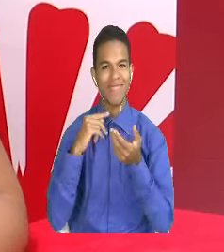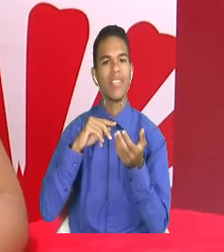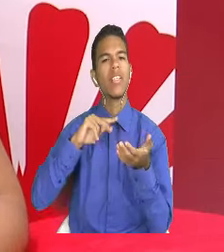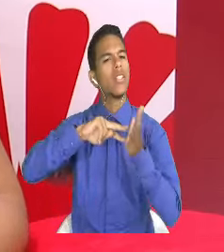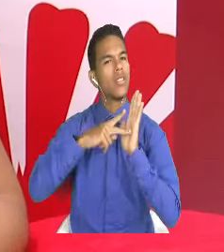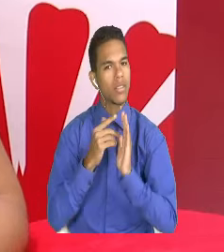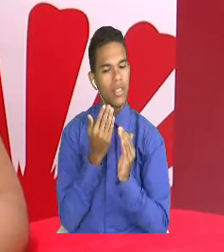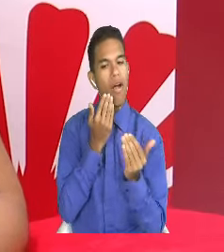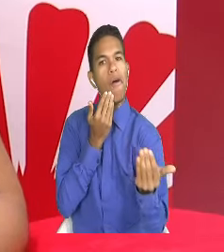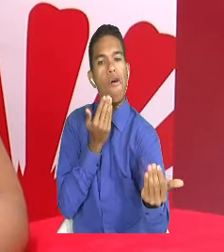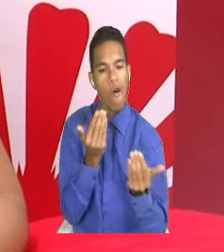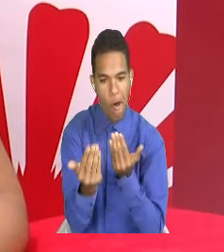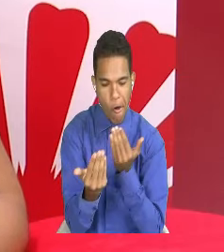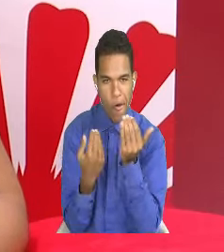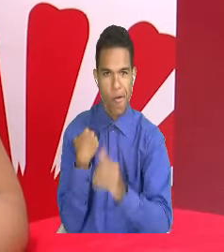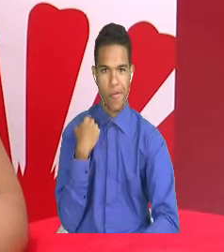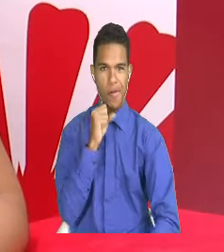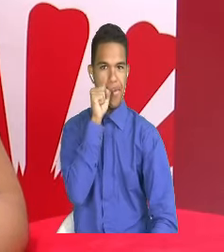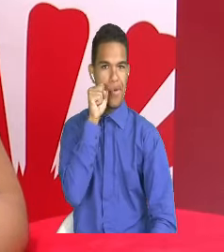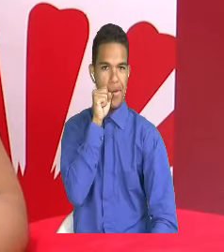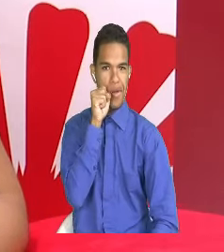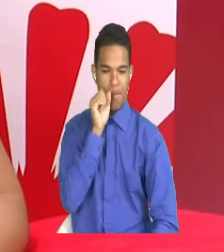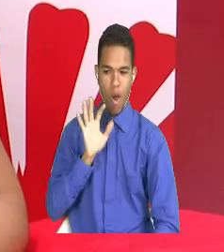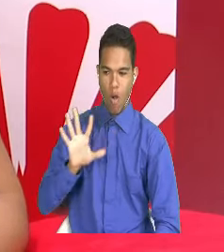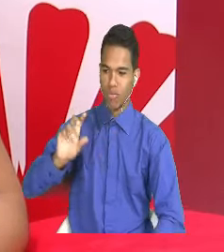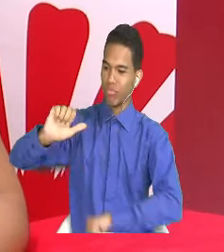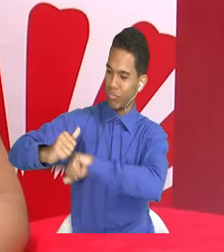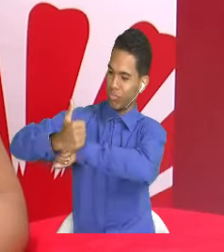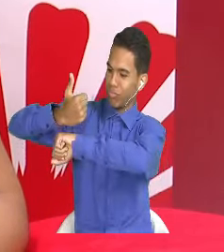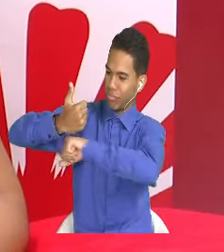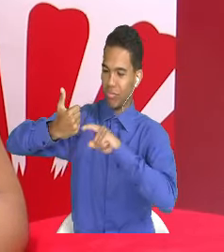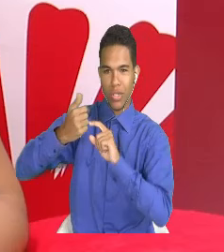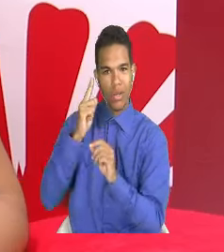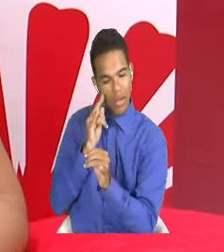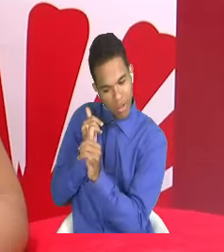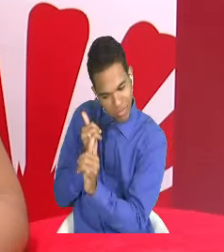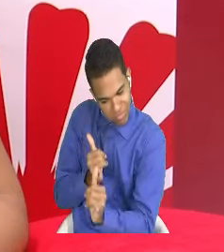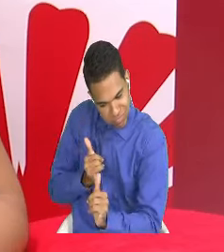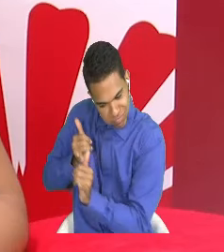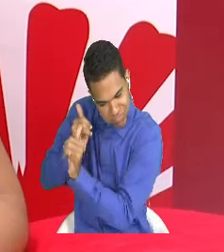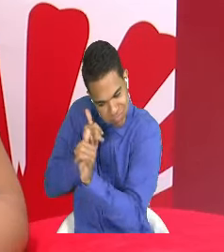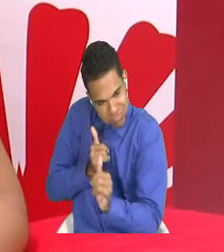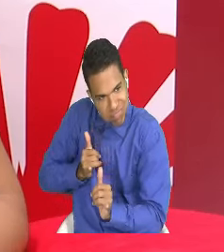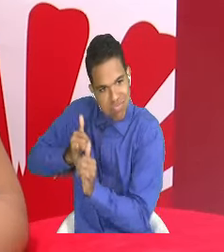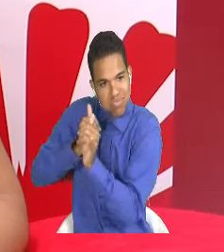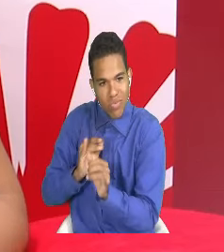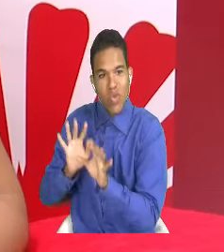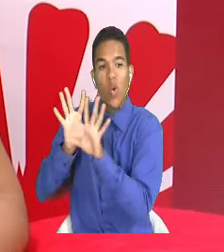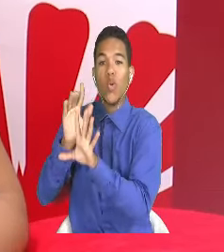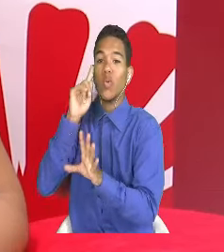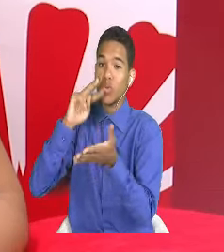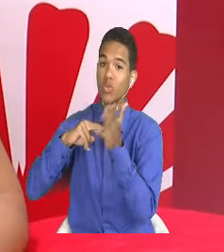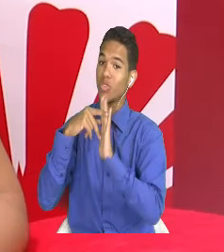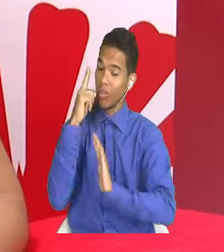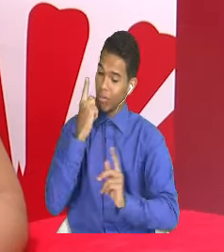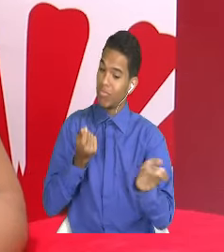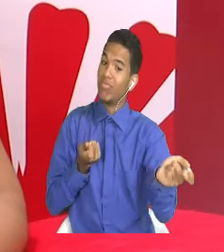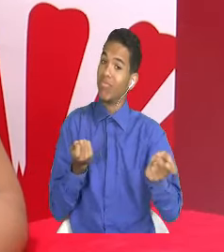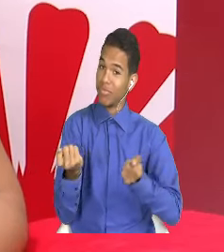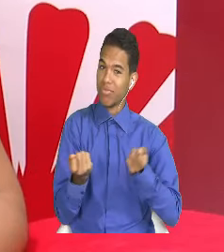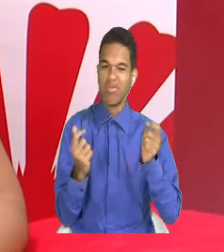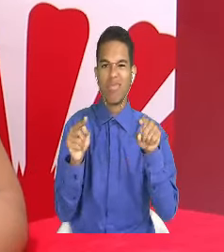un barranqueño ingeniero de nuestra ciudad para que sea el que esté al frente de esta importante clínica. Es la